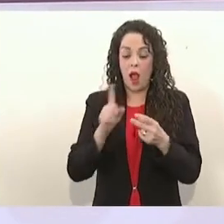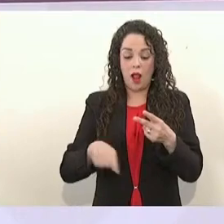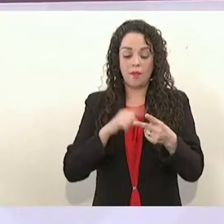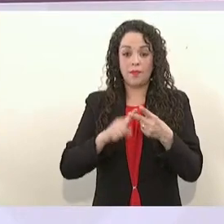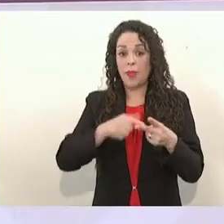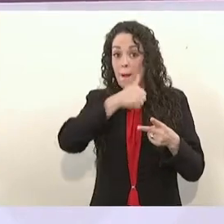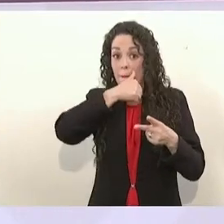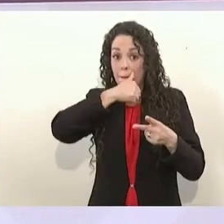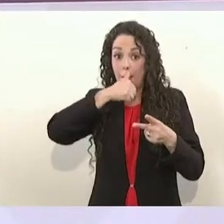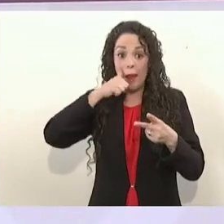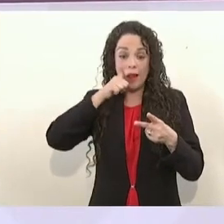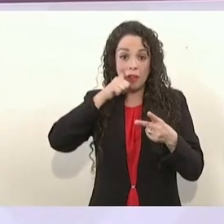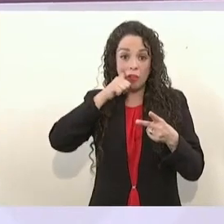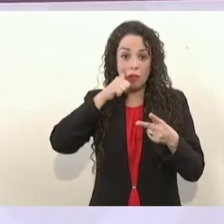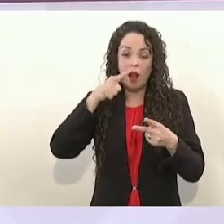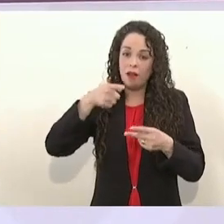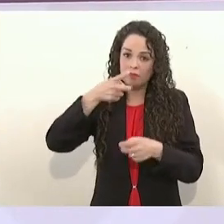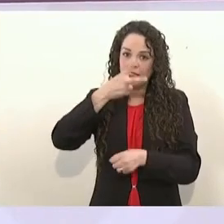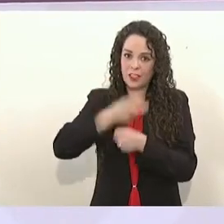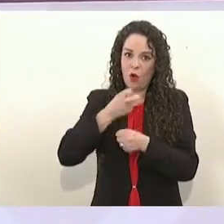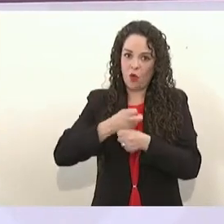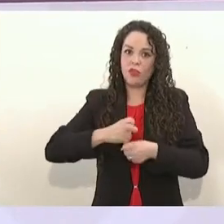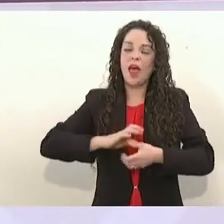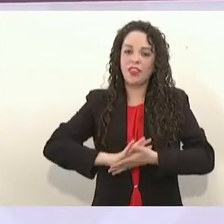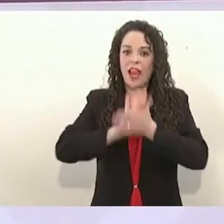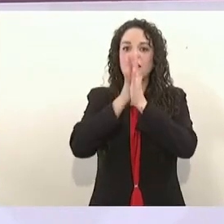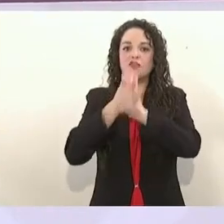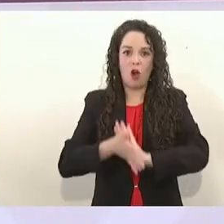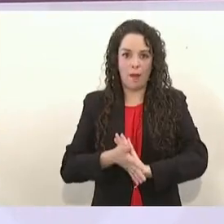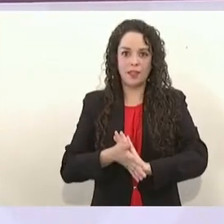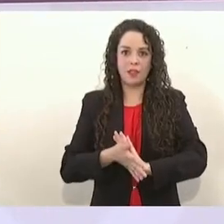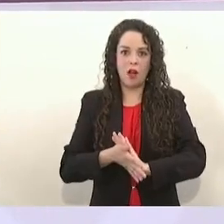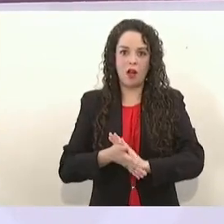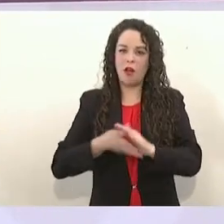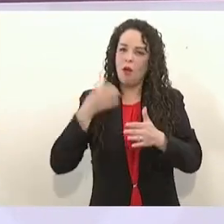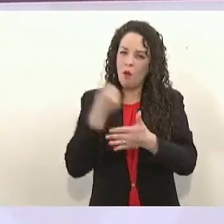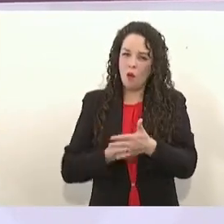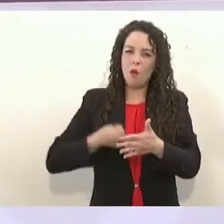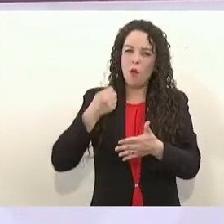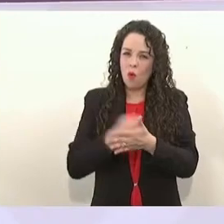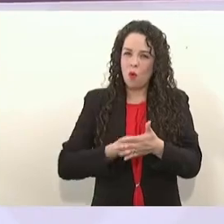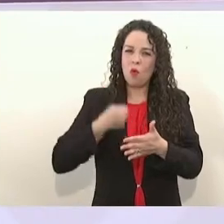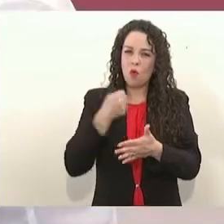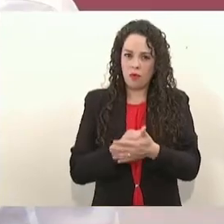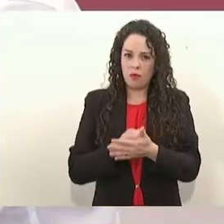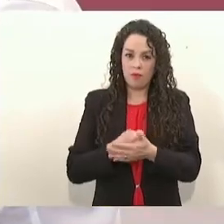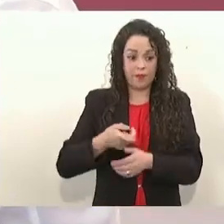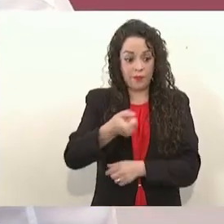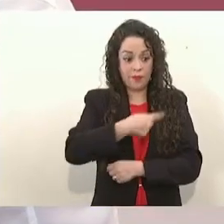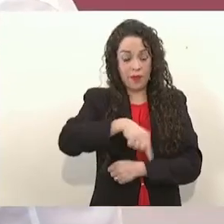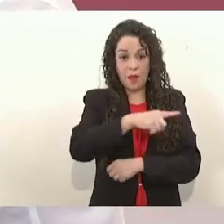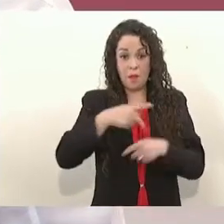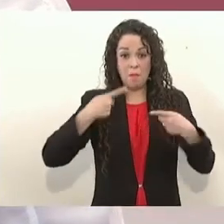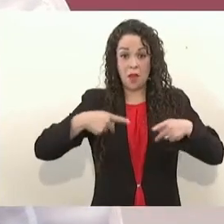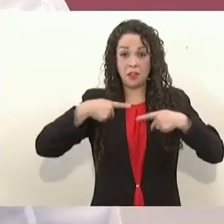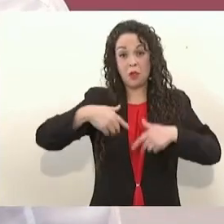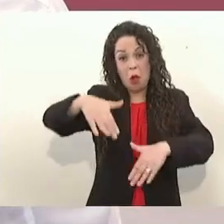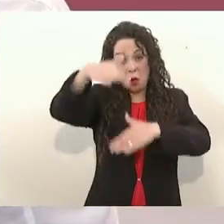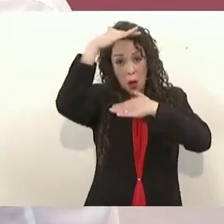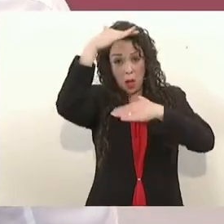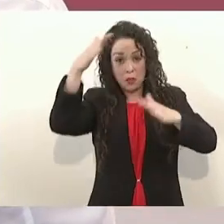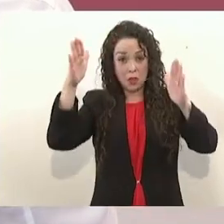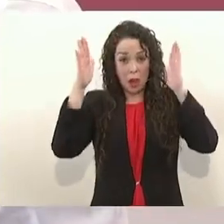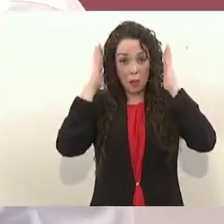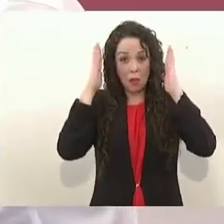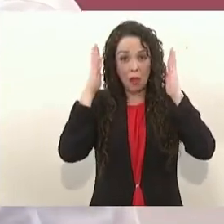Benito Juárez, por los liberales. Ya cuando los conservadores, como siempre,